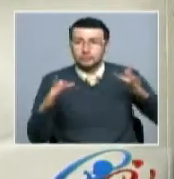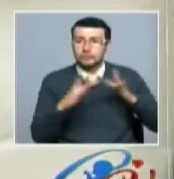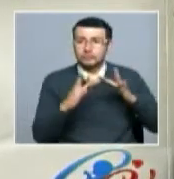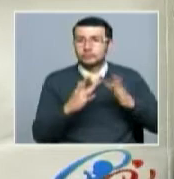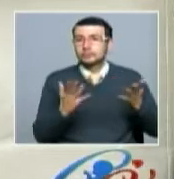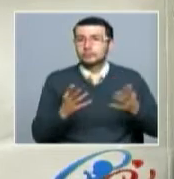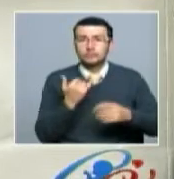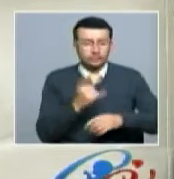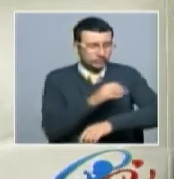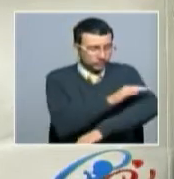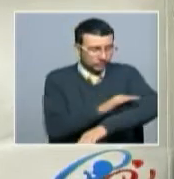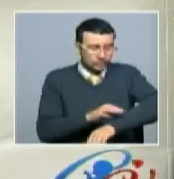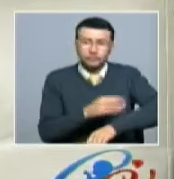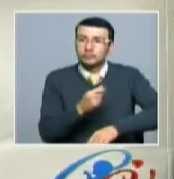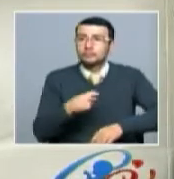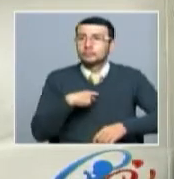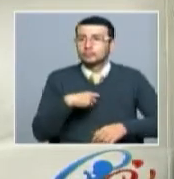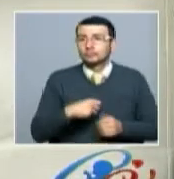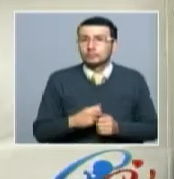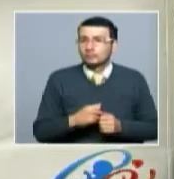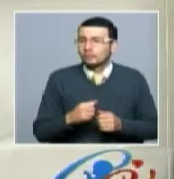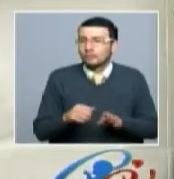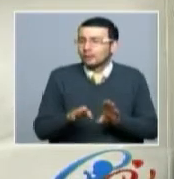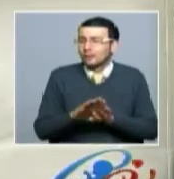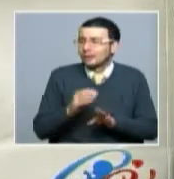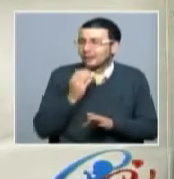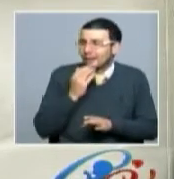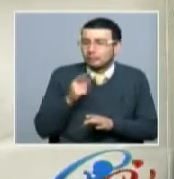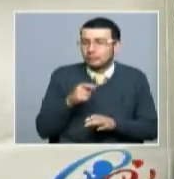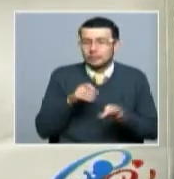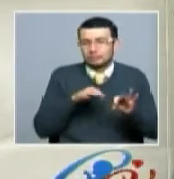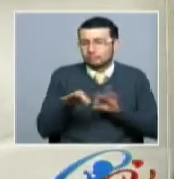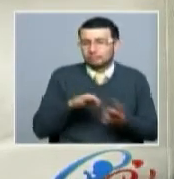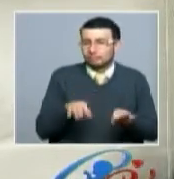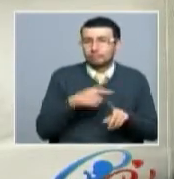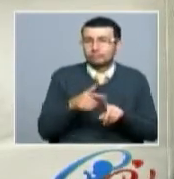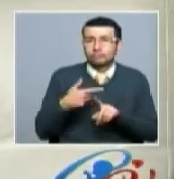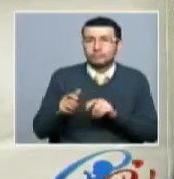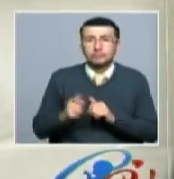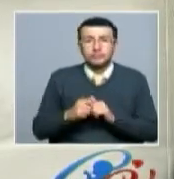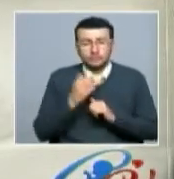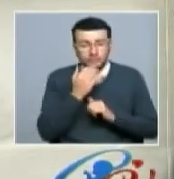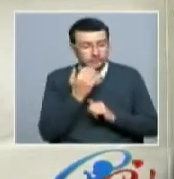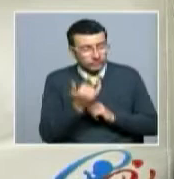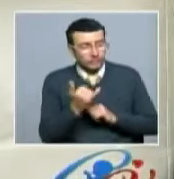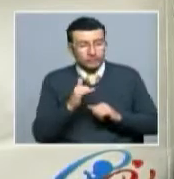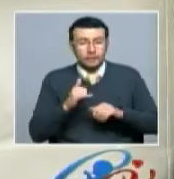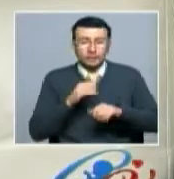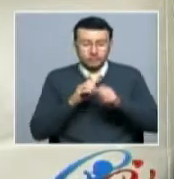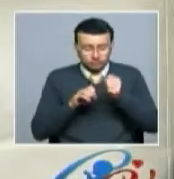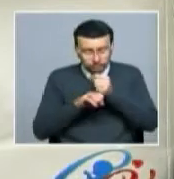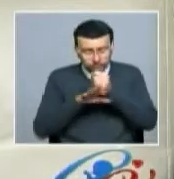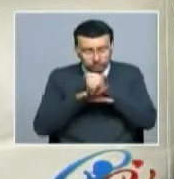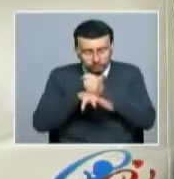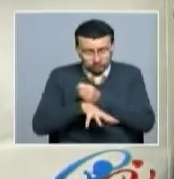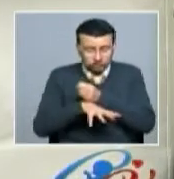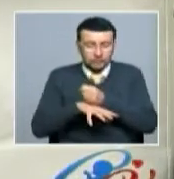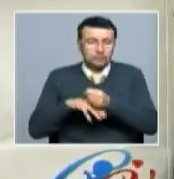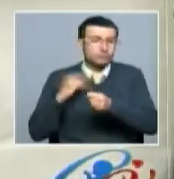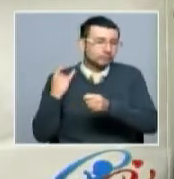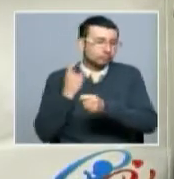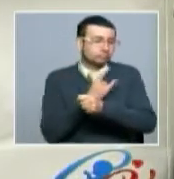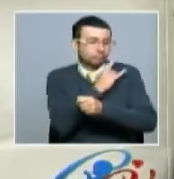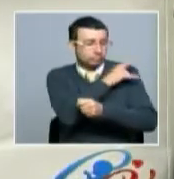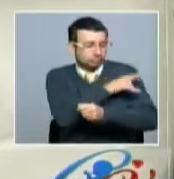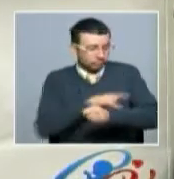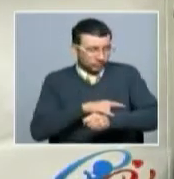rama posterior del nervio radial es un ejemplo de lo que llaman miotoma, ¿no? Lo que son raíces nerviosas ventrales que inervan determinado conjunto